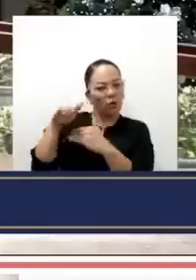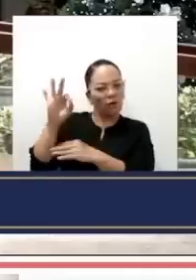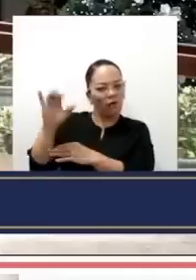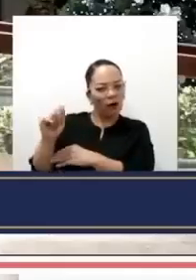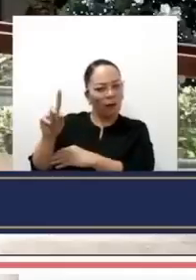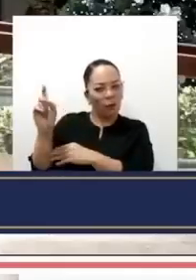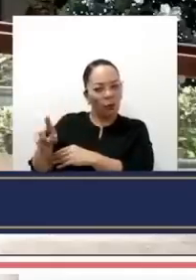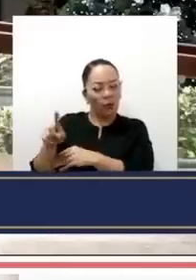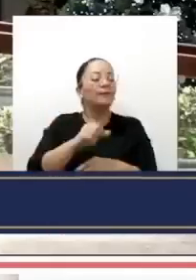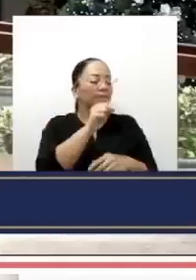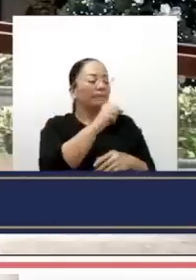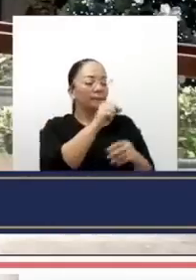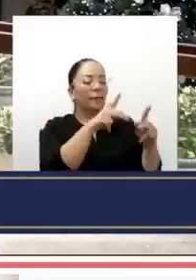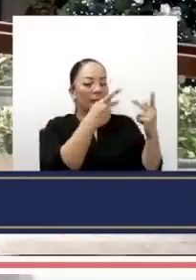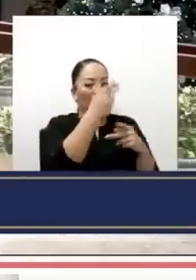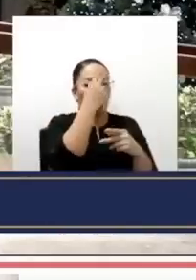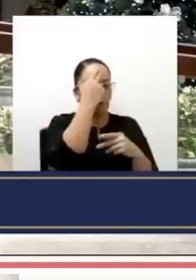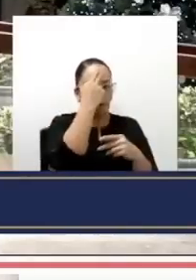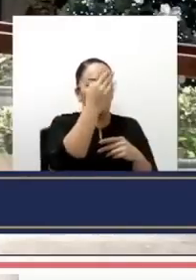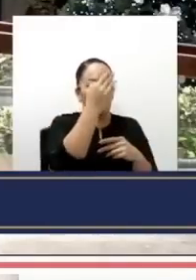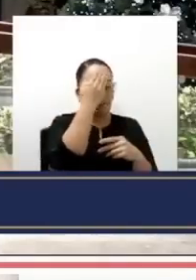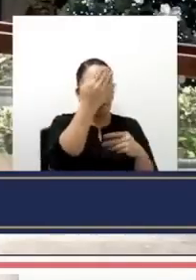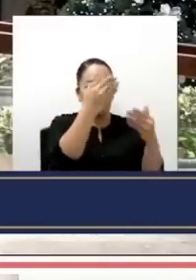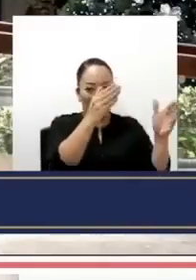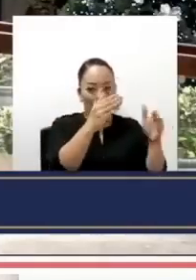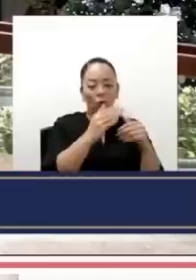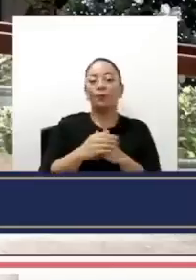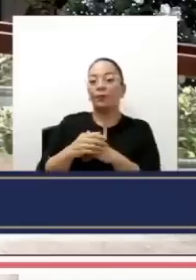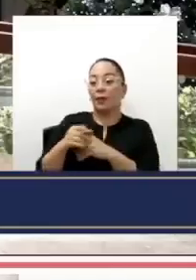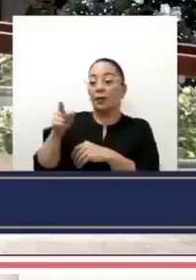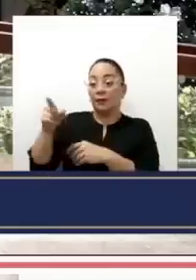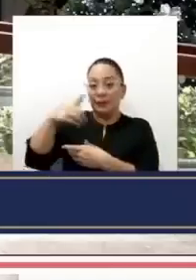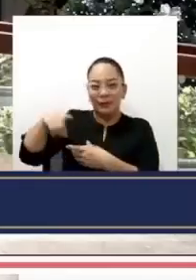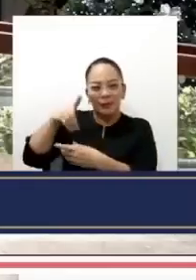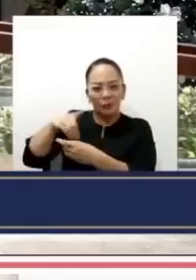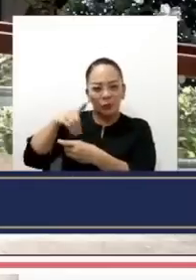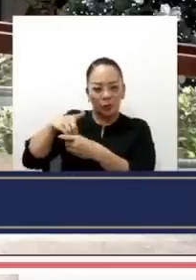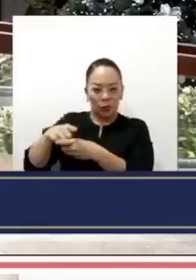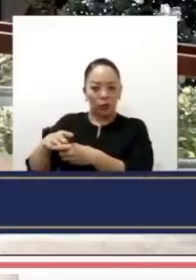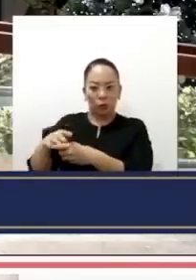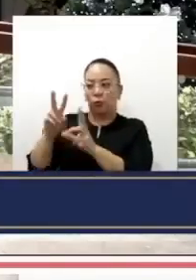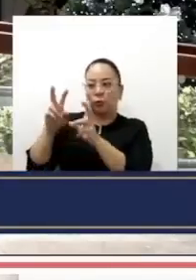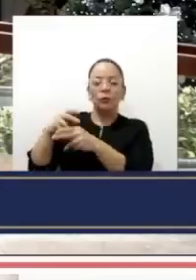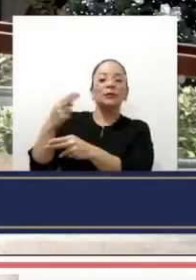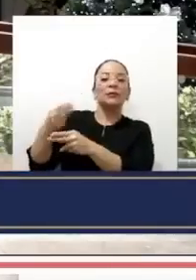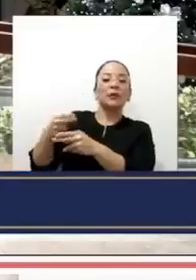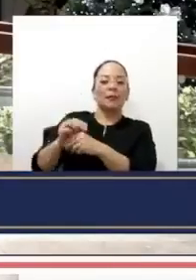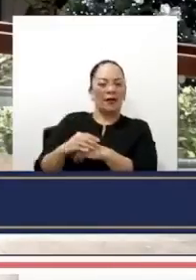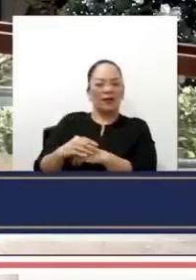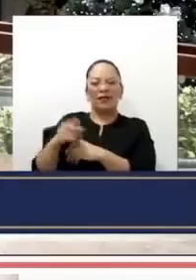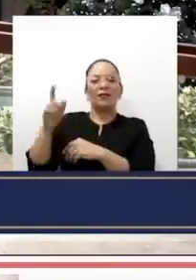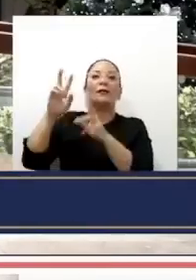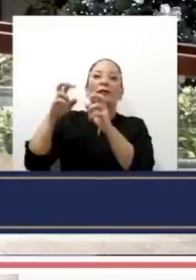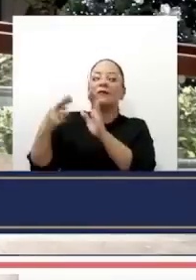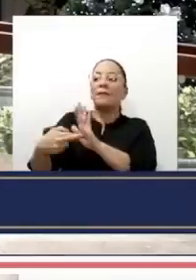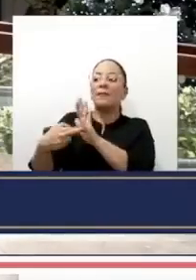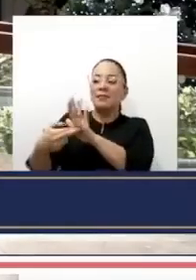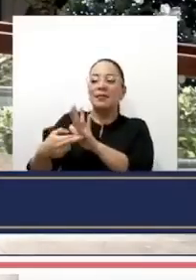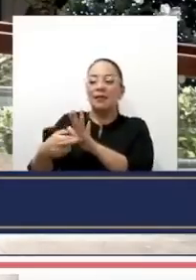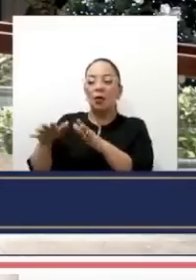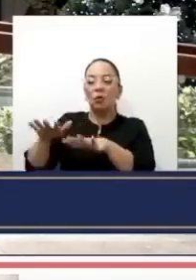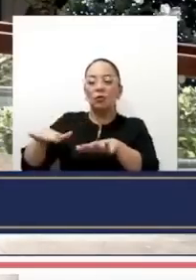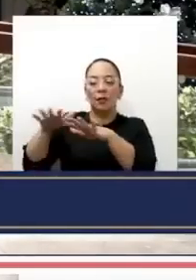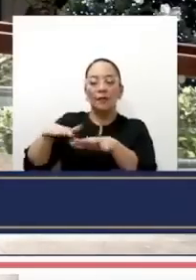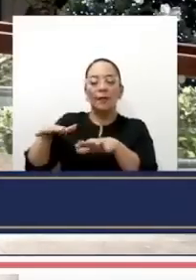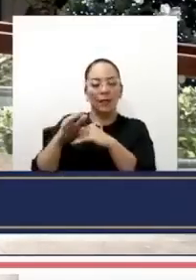Es la fracción. Esos diputados que se llaman, que representan a un segmento